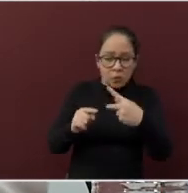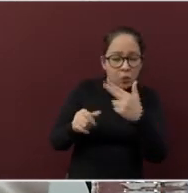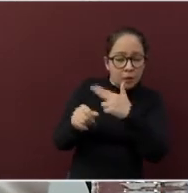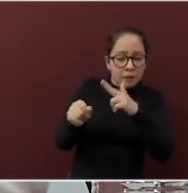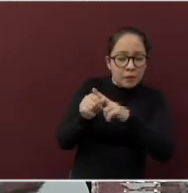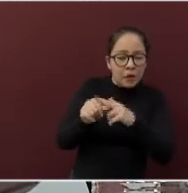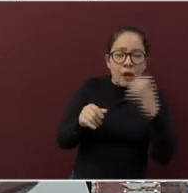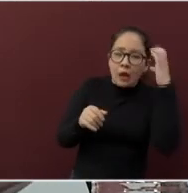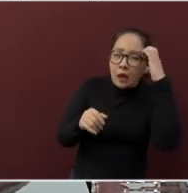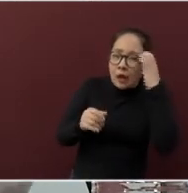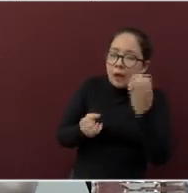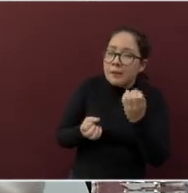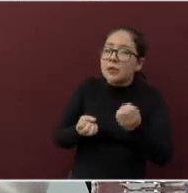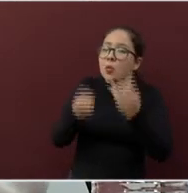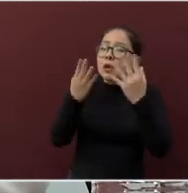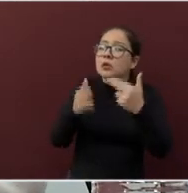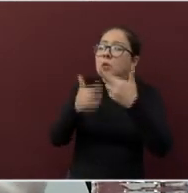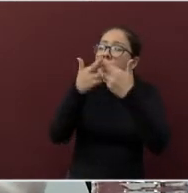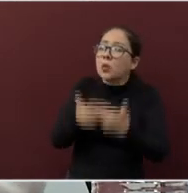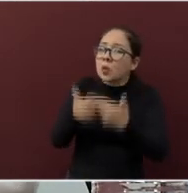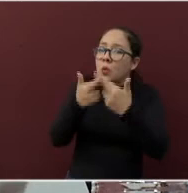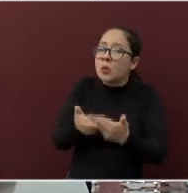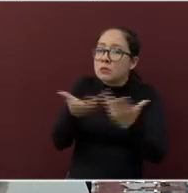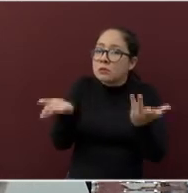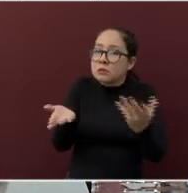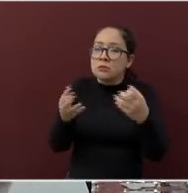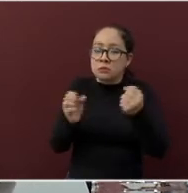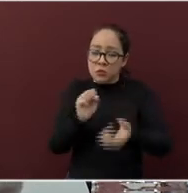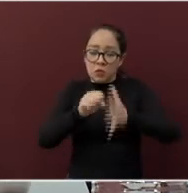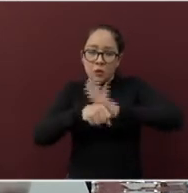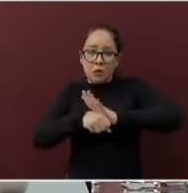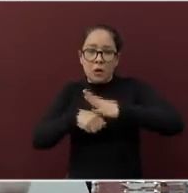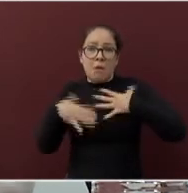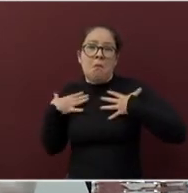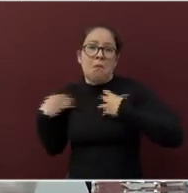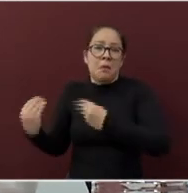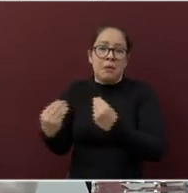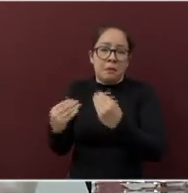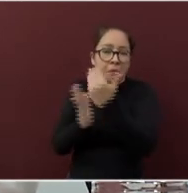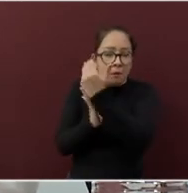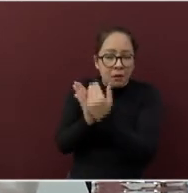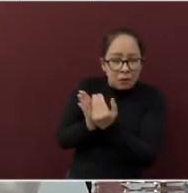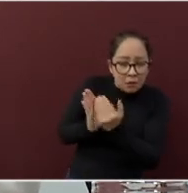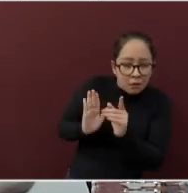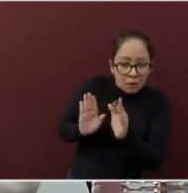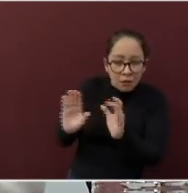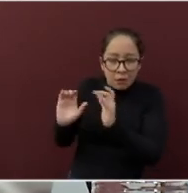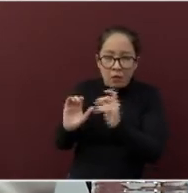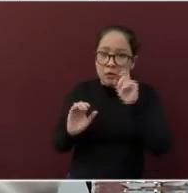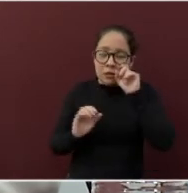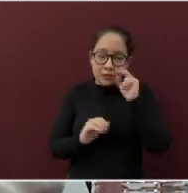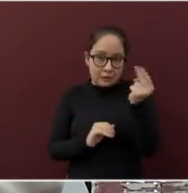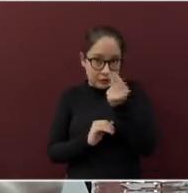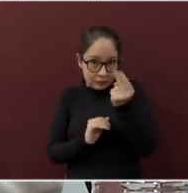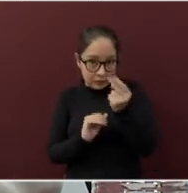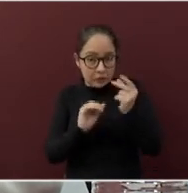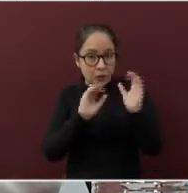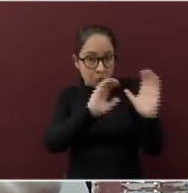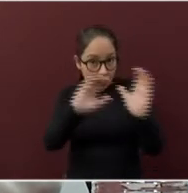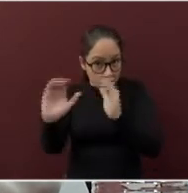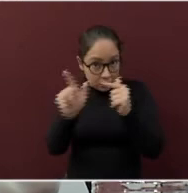y transmisión del virus por eso deben seguir protegiéndose este semáforo local